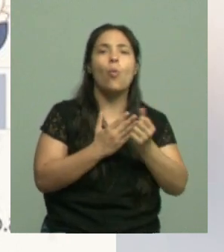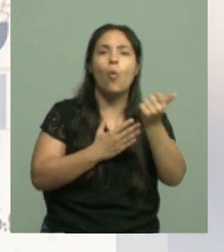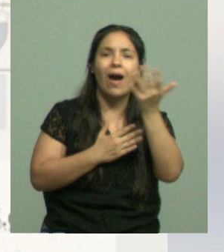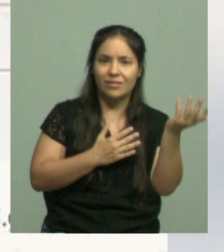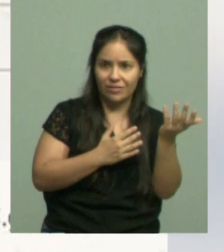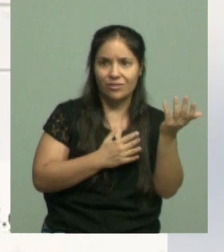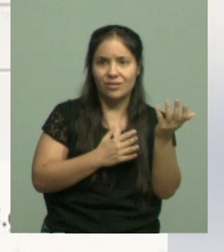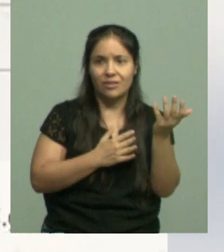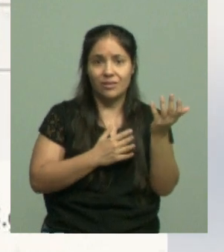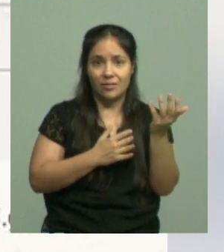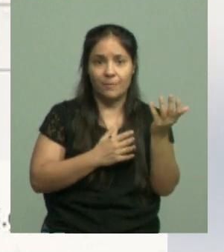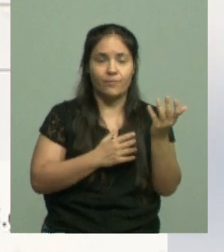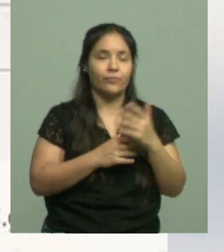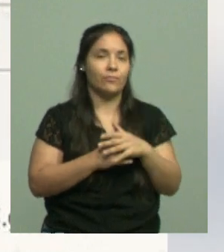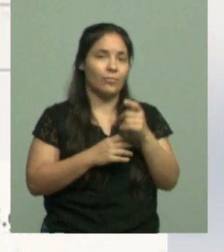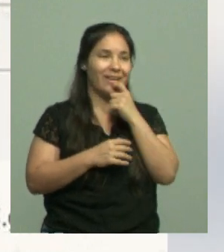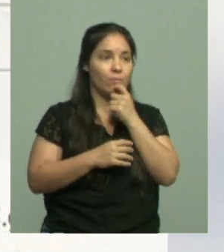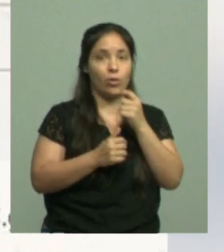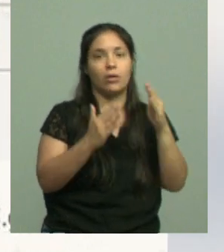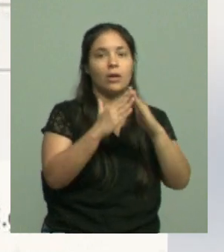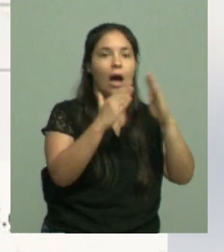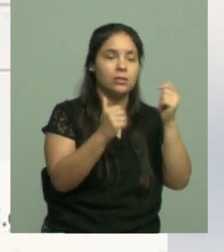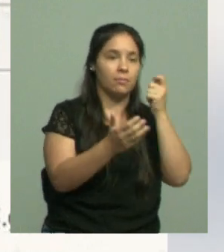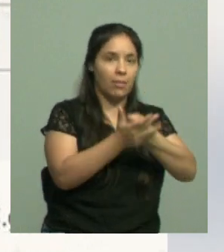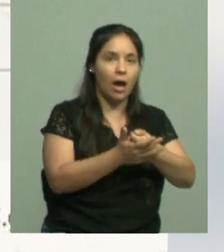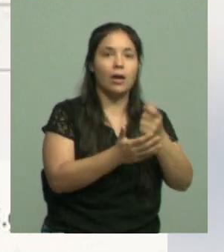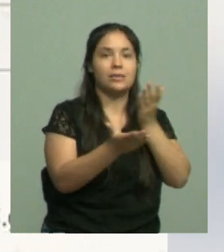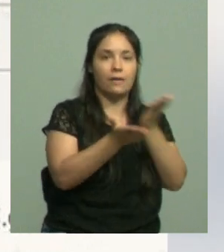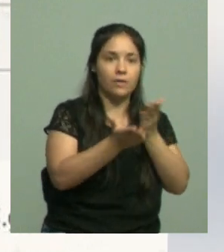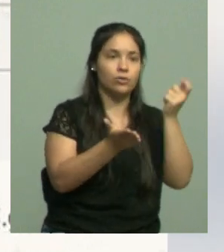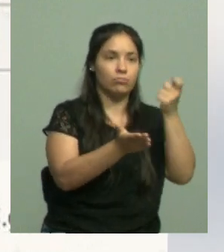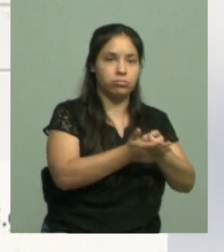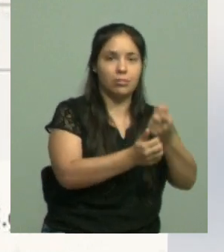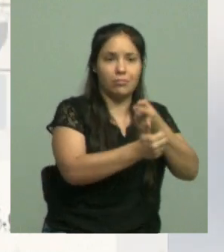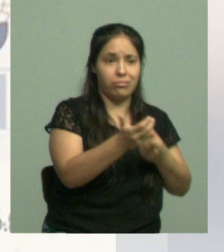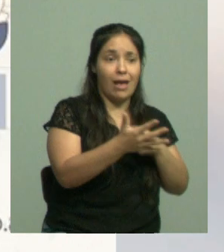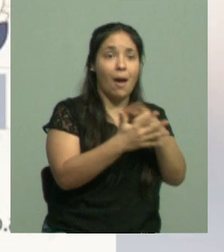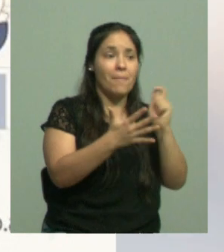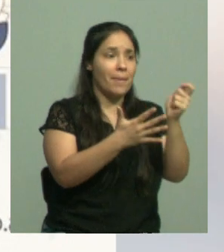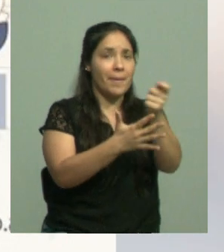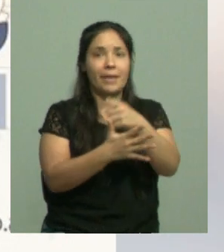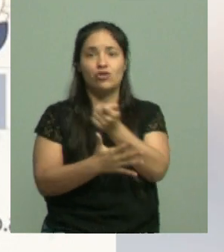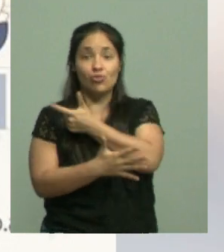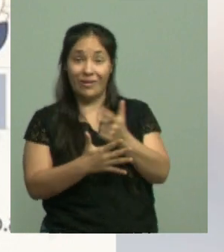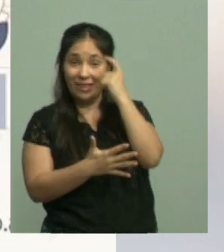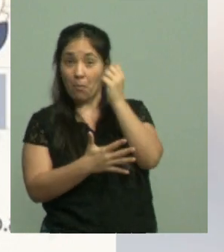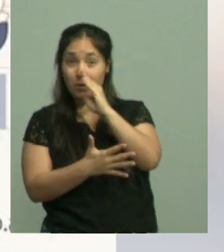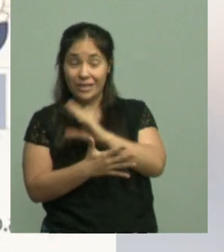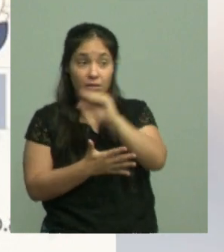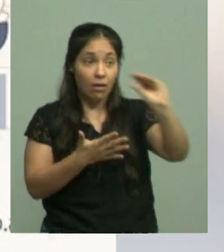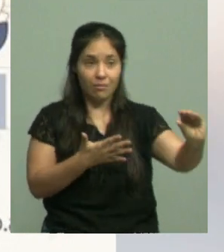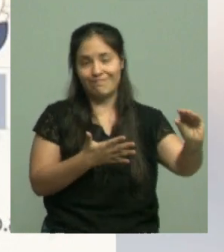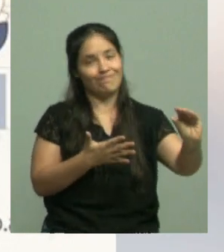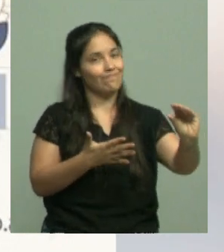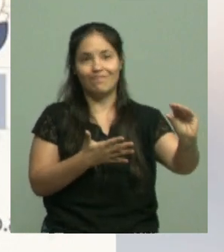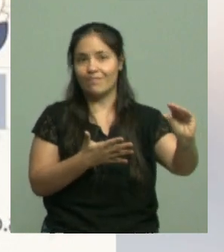no es el 10% ni a gancho. No, no. Y en la casa de todos. Y Ujú. eso es justamente lo que también se está sintiendo fuerte